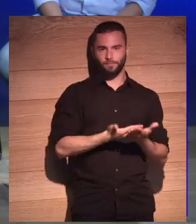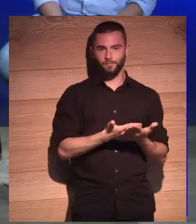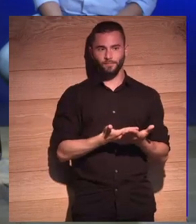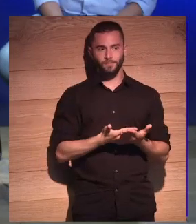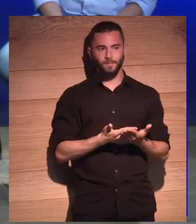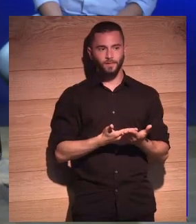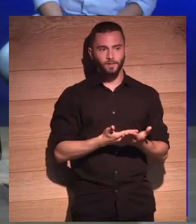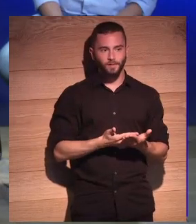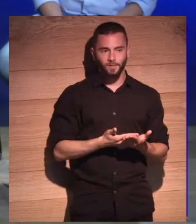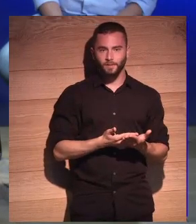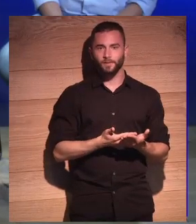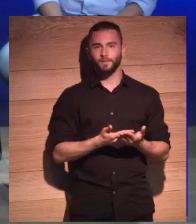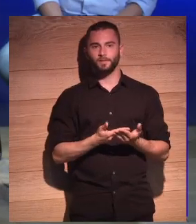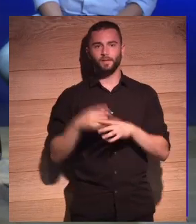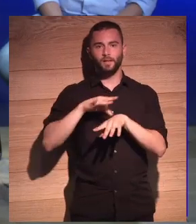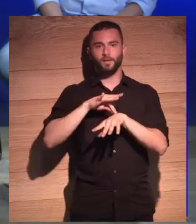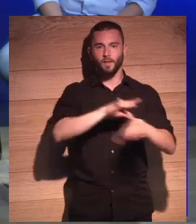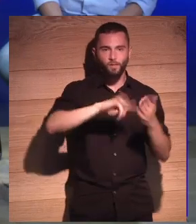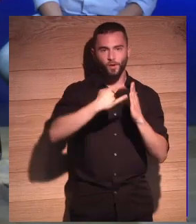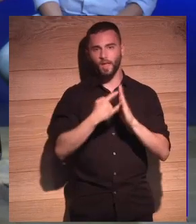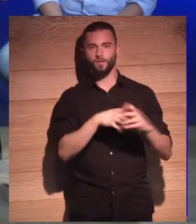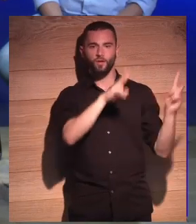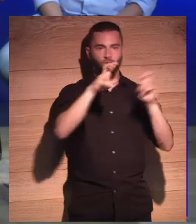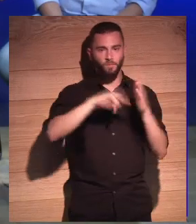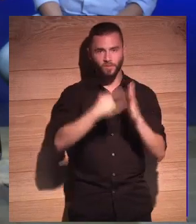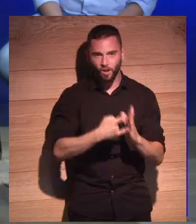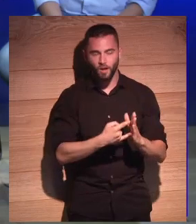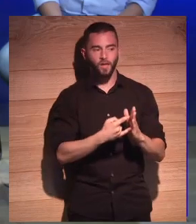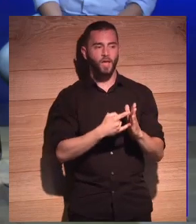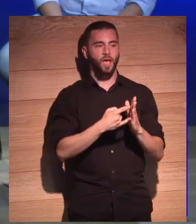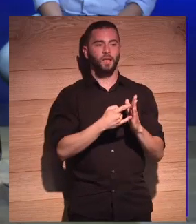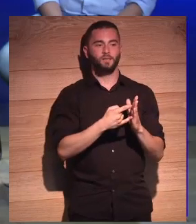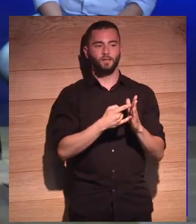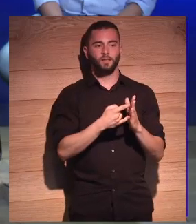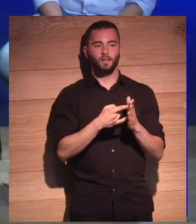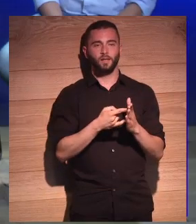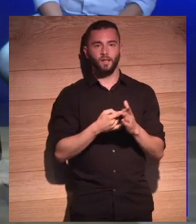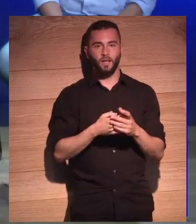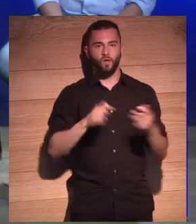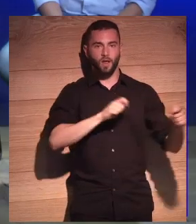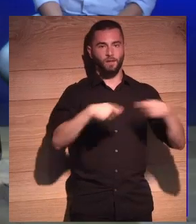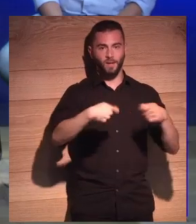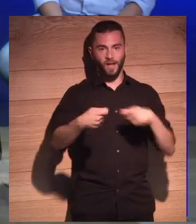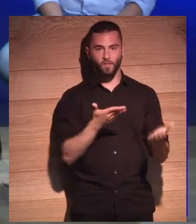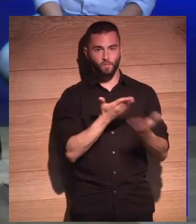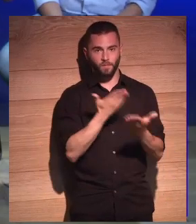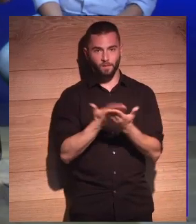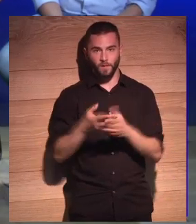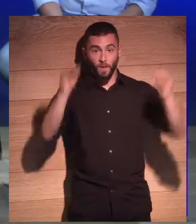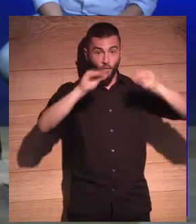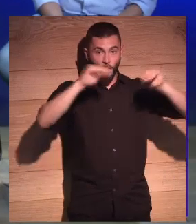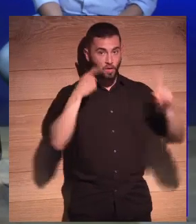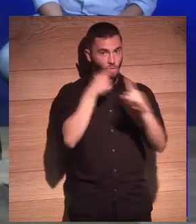design thinking, que la orientación a proyectos, que las nuevas metodologías. Esto es, que lo que está demandando el mercado de formación en los